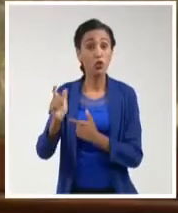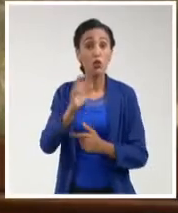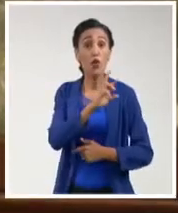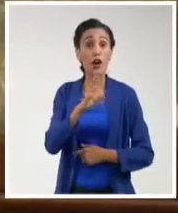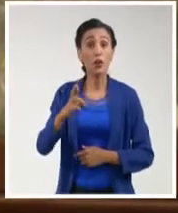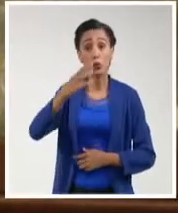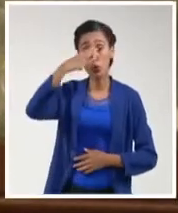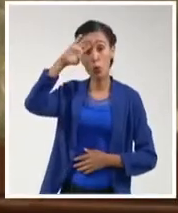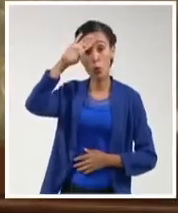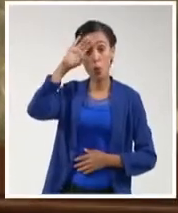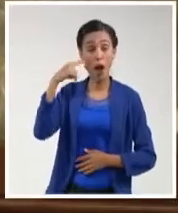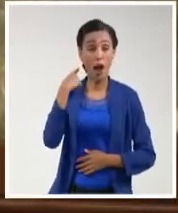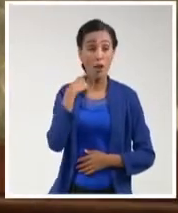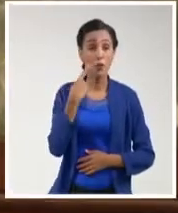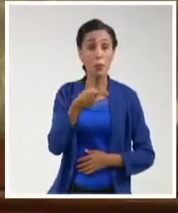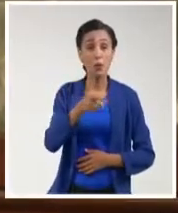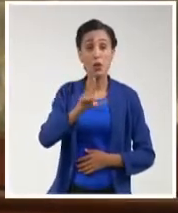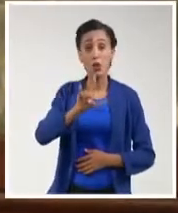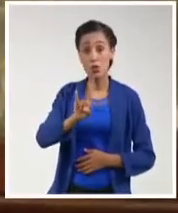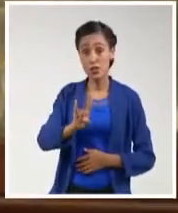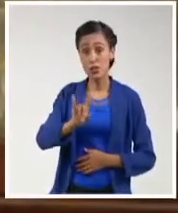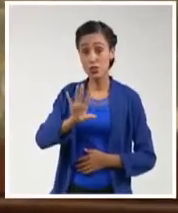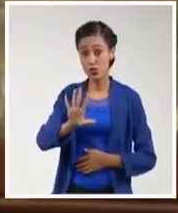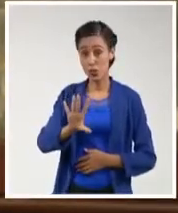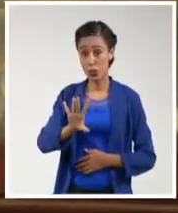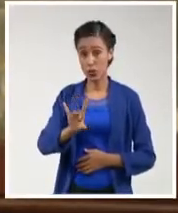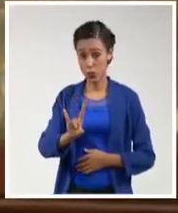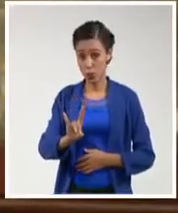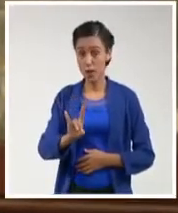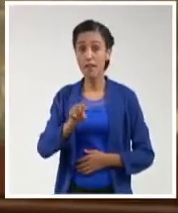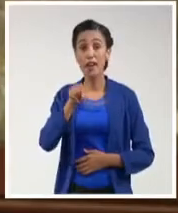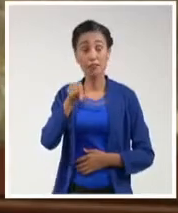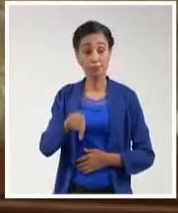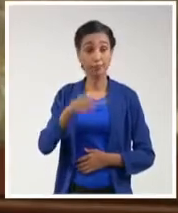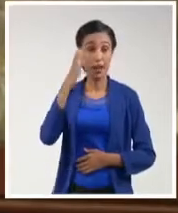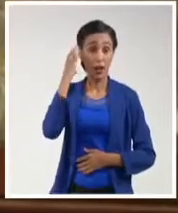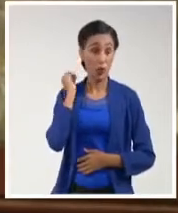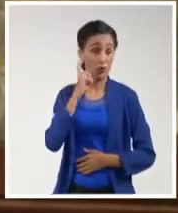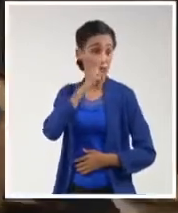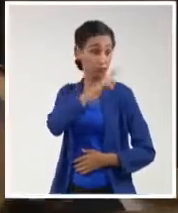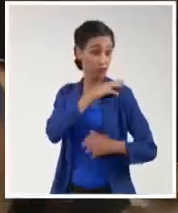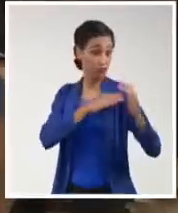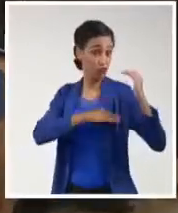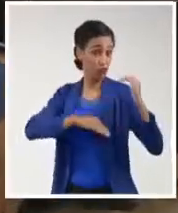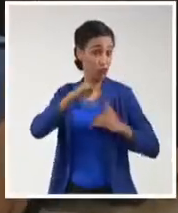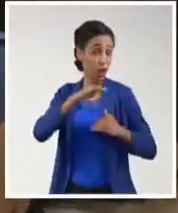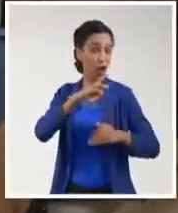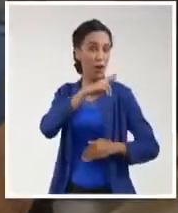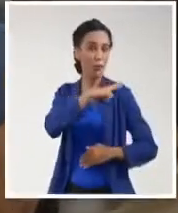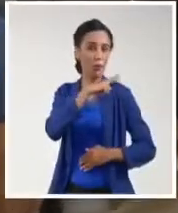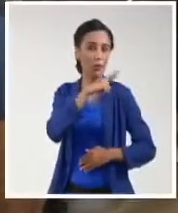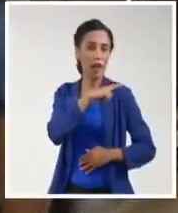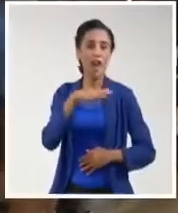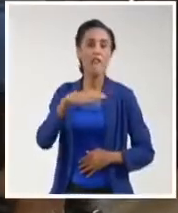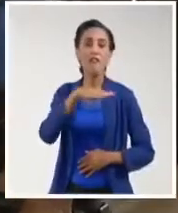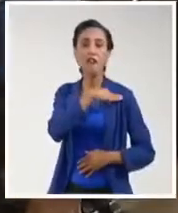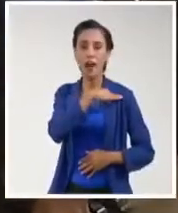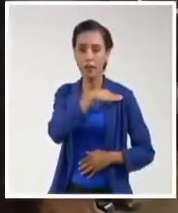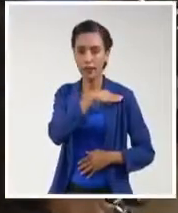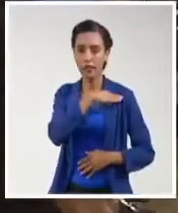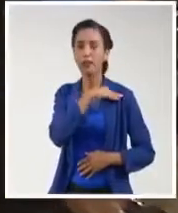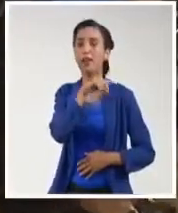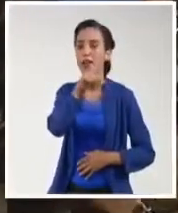Cubana en 1959, Raúl ocupó los cargos de más alta responsabilidad en las Fuerzas Armadas